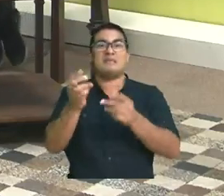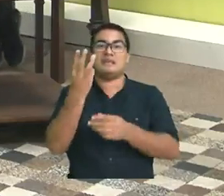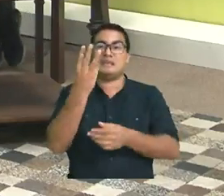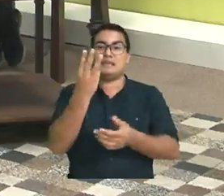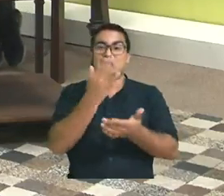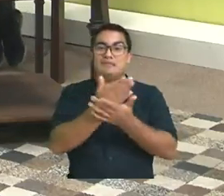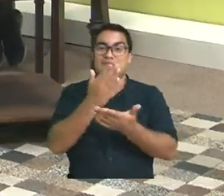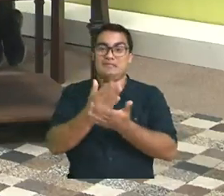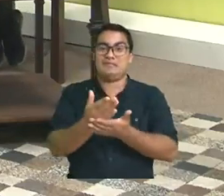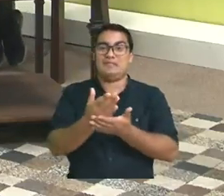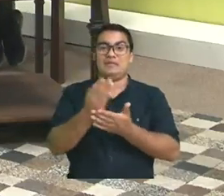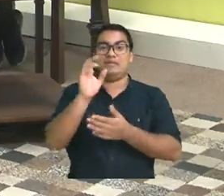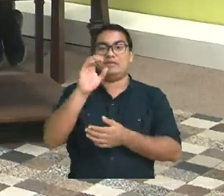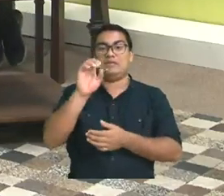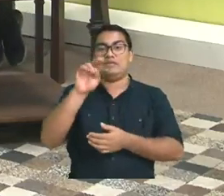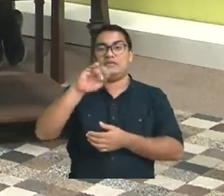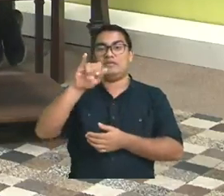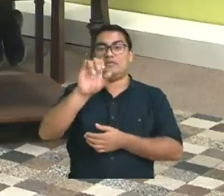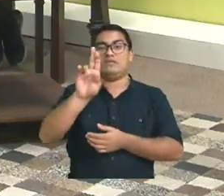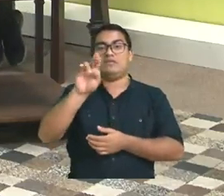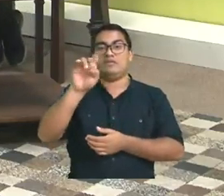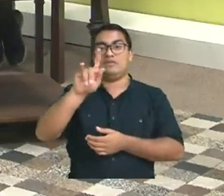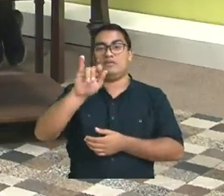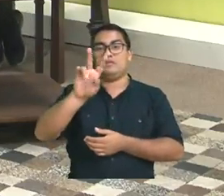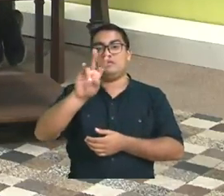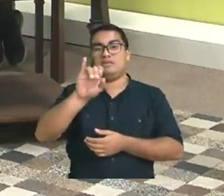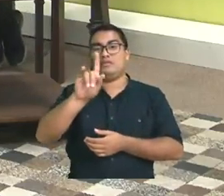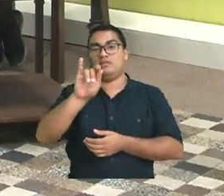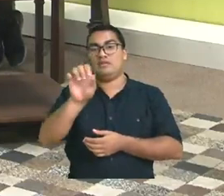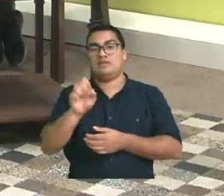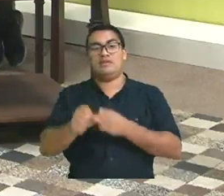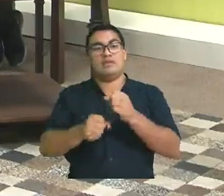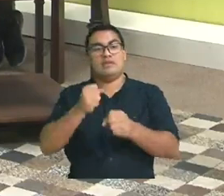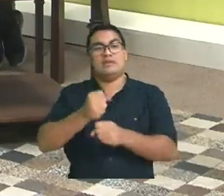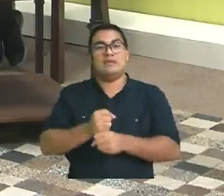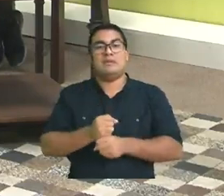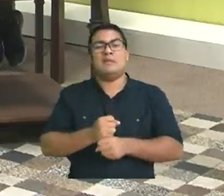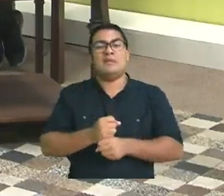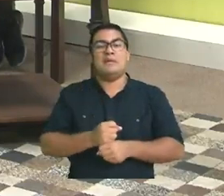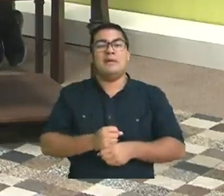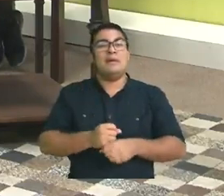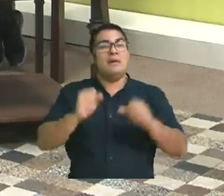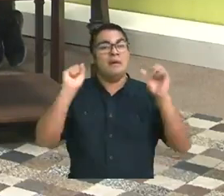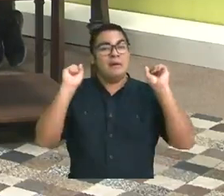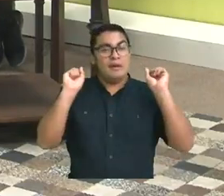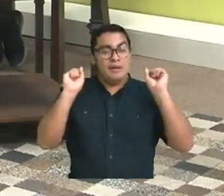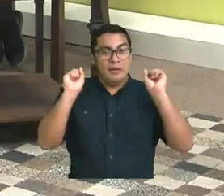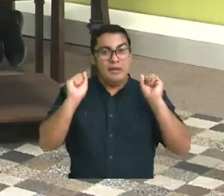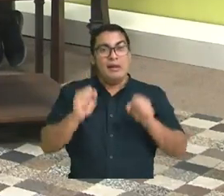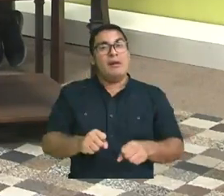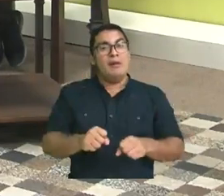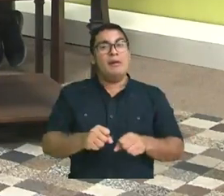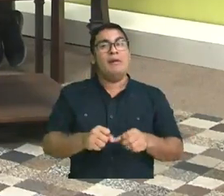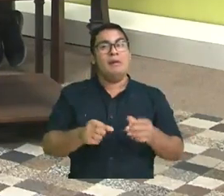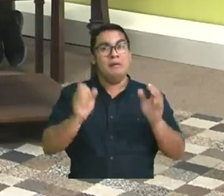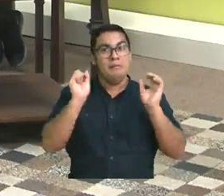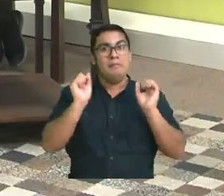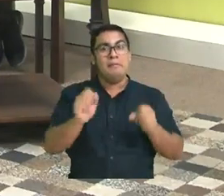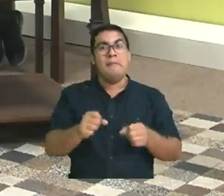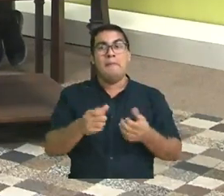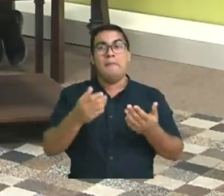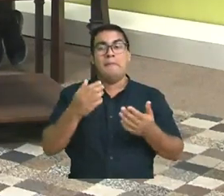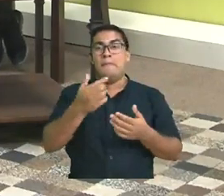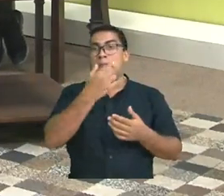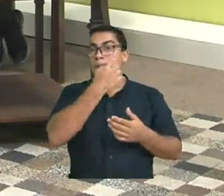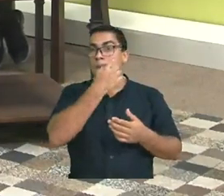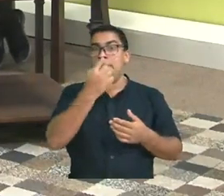3 veces conjuntivitis en el año, o cada año está manifestando conjuntivitis, ¿puede esa persona predisponerse al